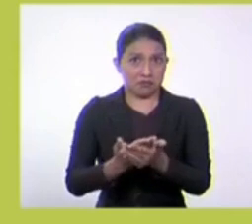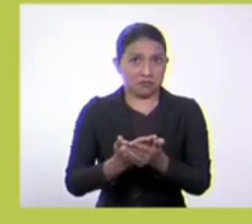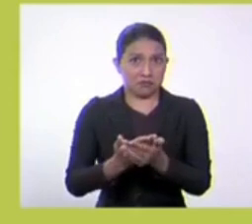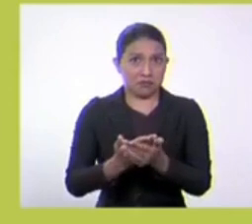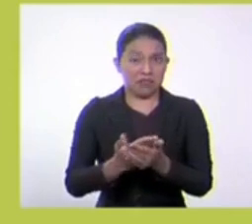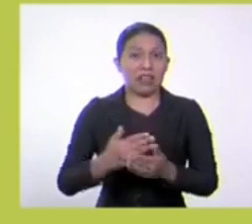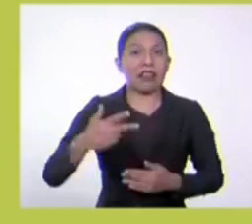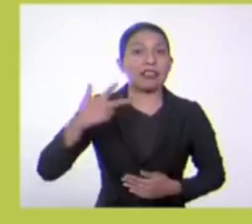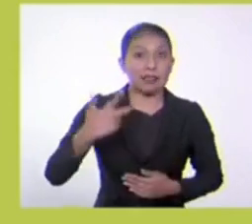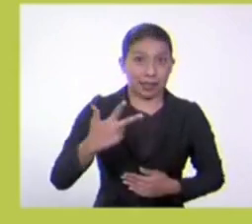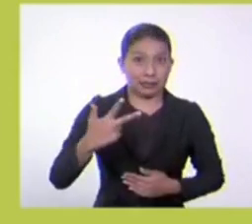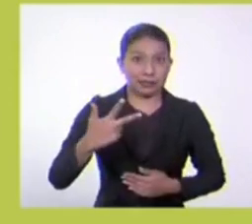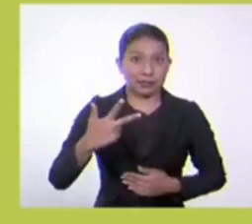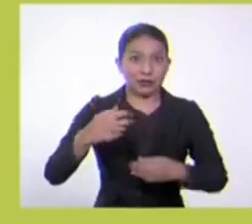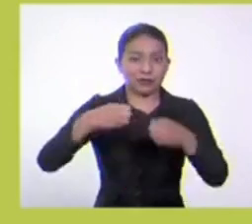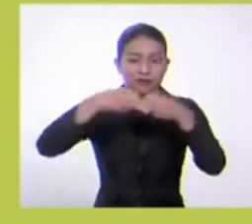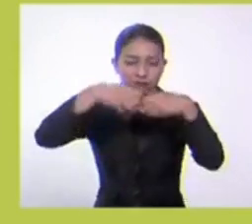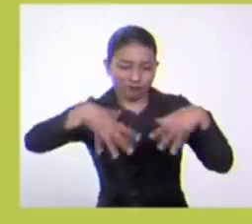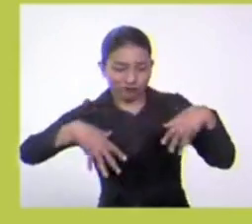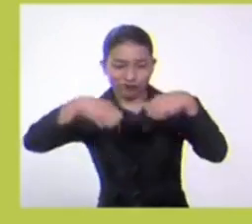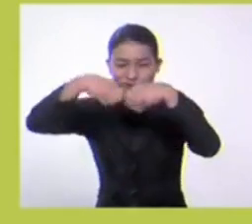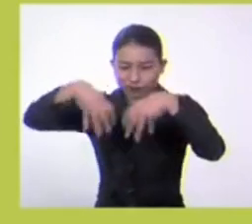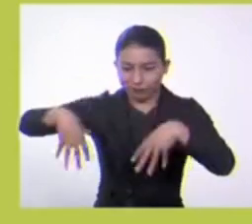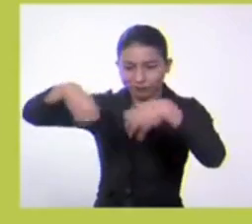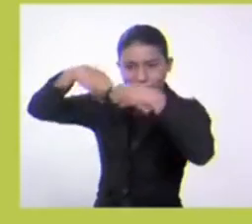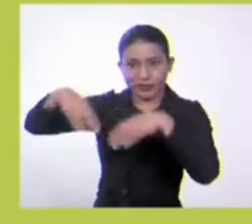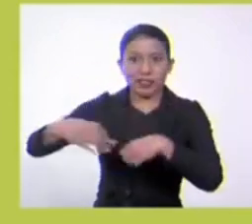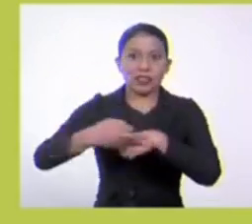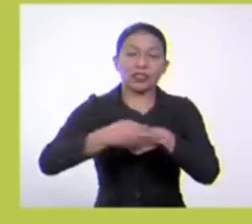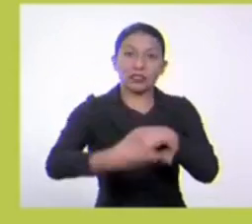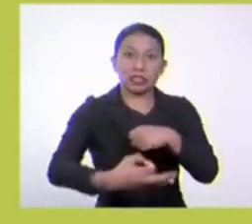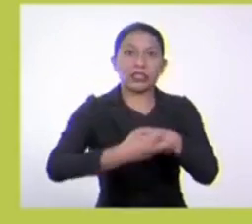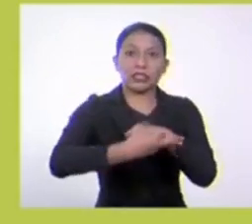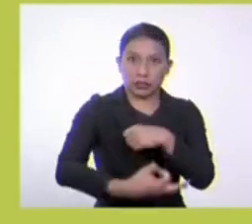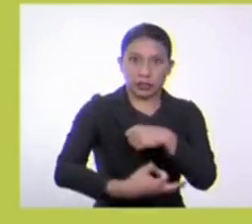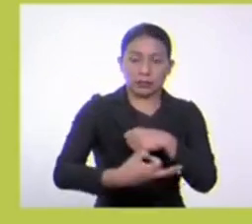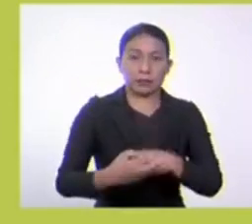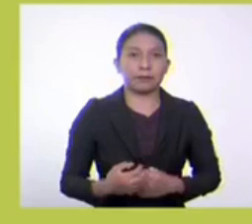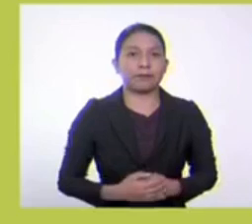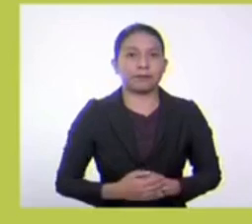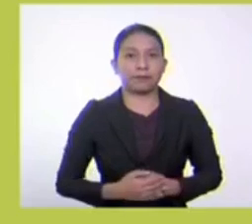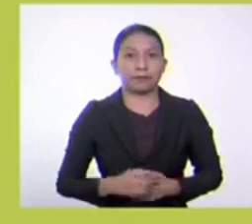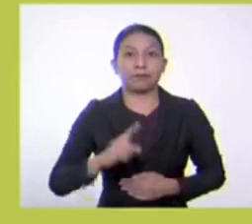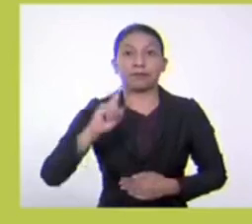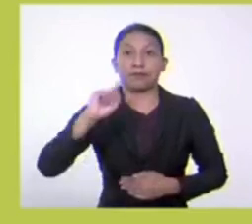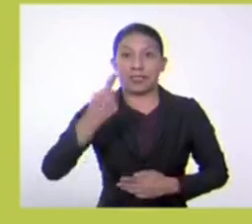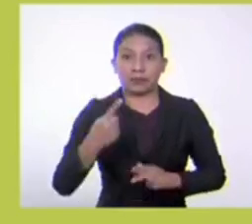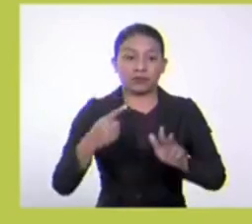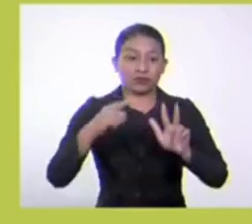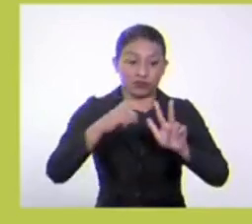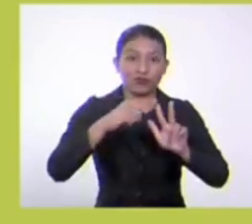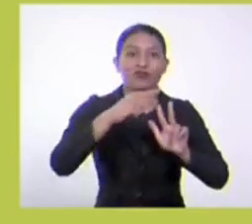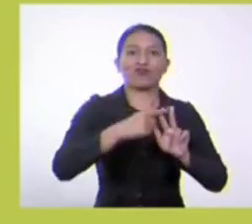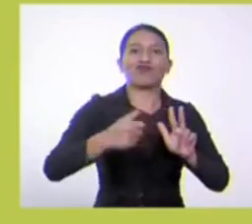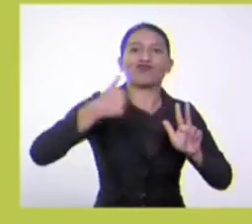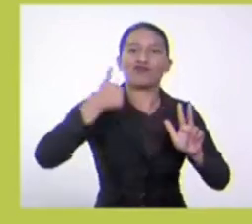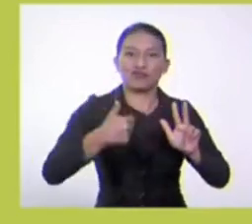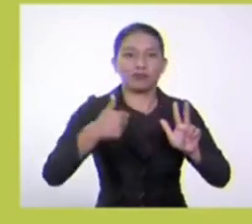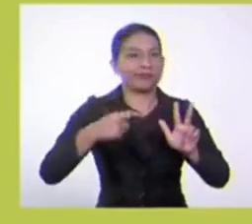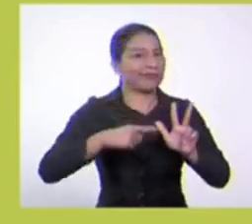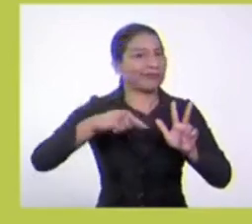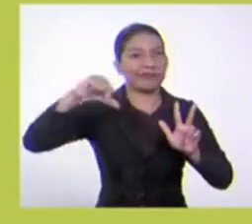generalizaciones sobre la naturaleza de las células, de las que las primeras 2 resultaron correctas, y esas